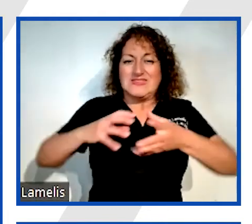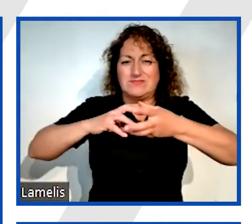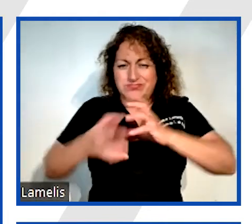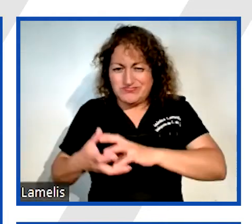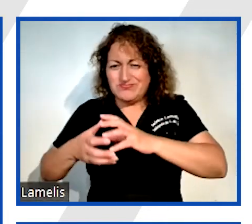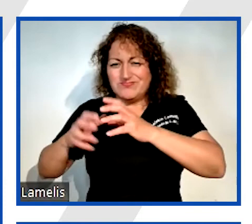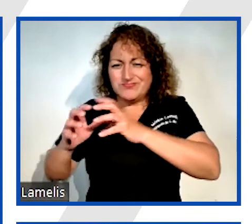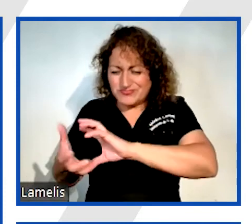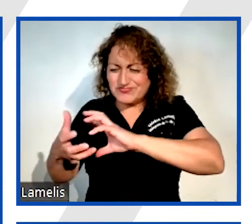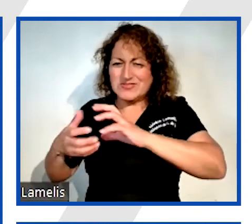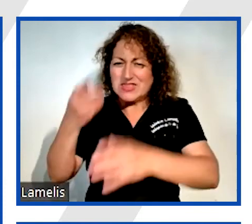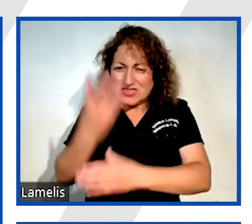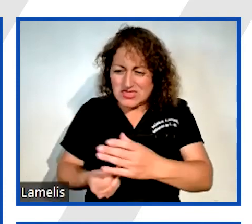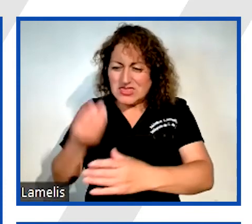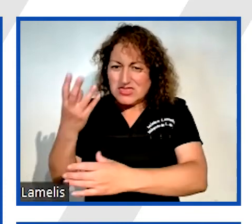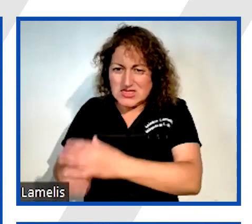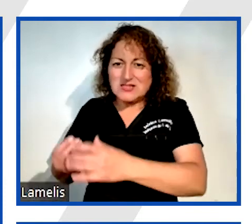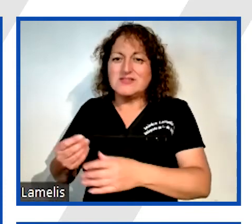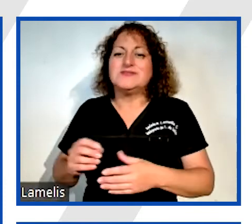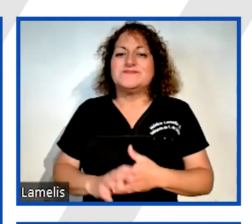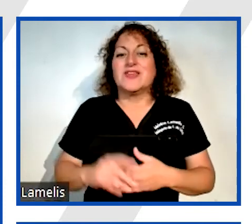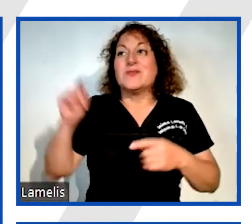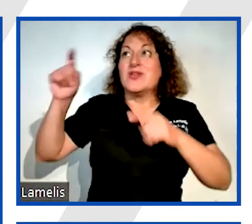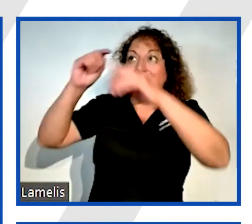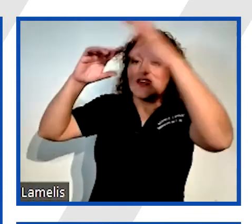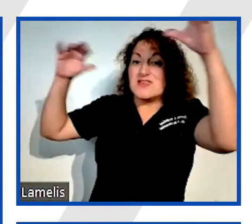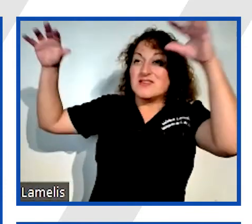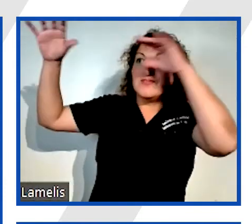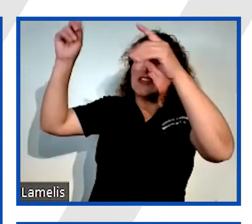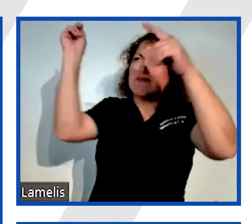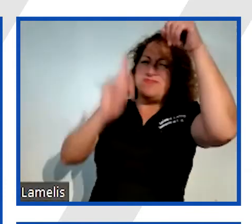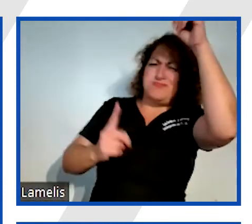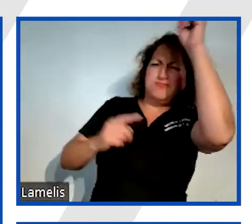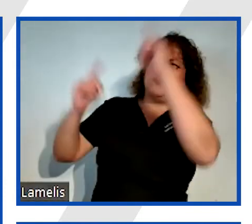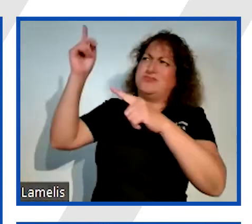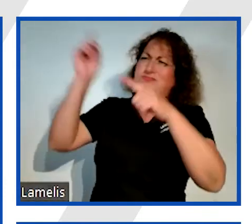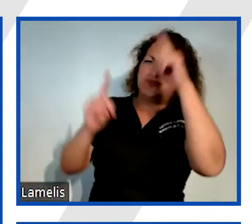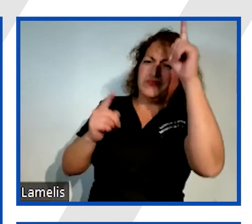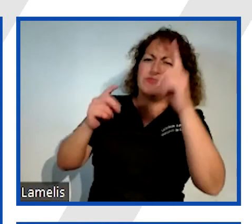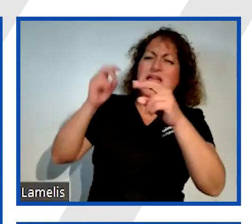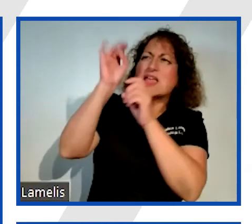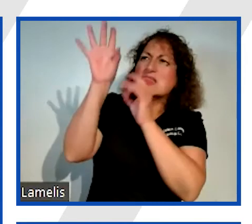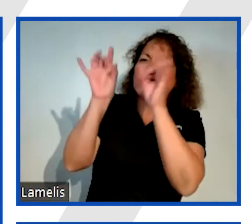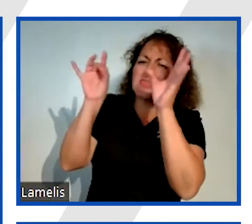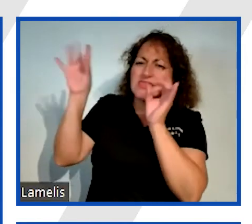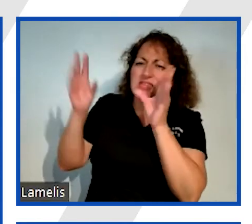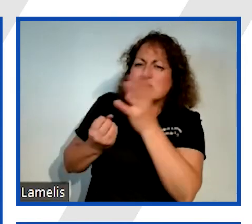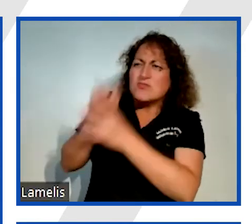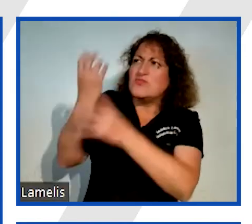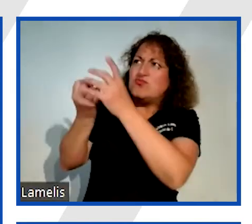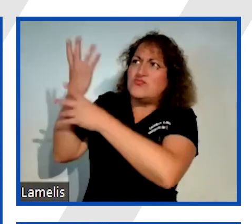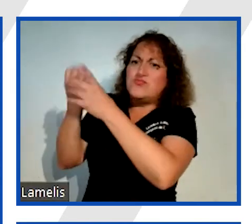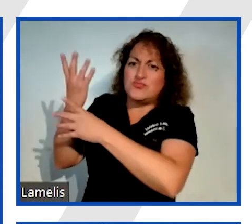una nebulosa verdad y empezó a tirar mucho rayo cósmico empezaron a salir muchas estrellas a nacer muchas estrellas nuevas y entonces durante todo este tiempo